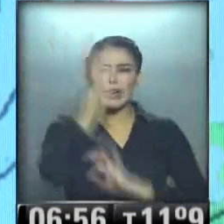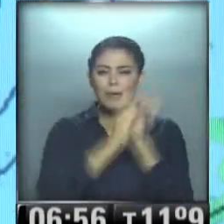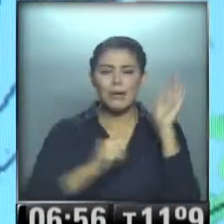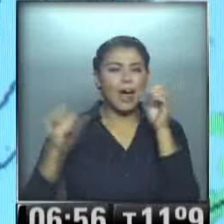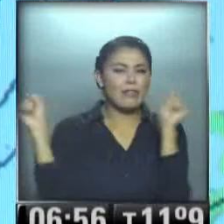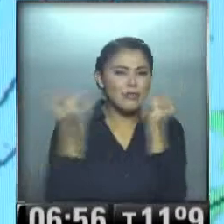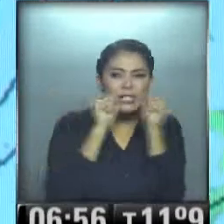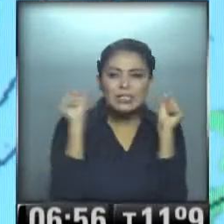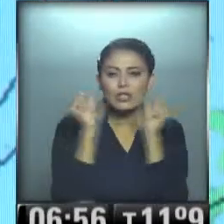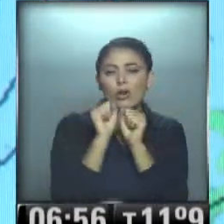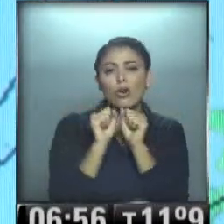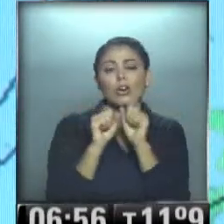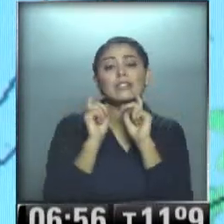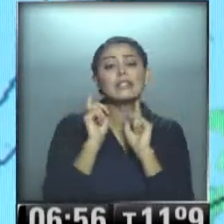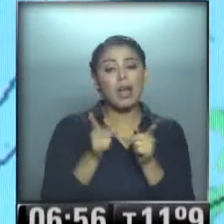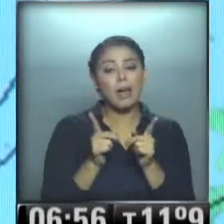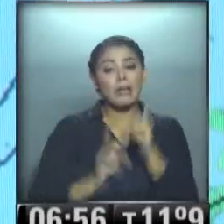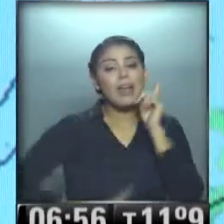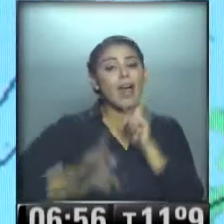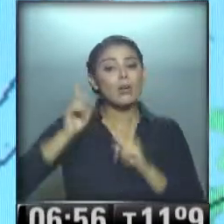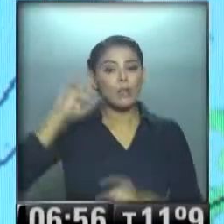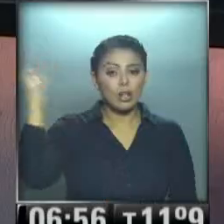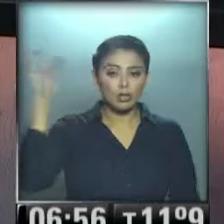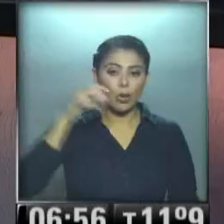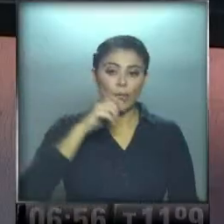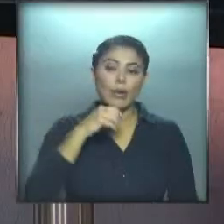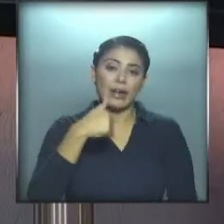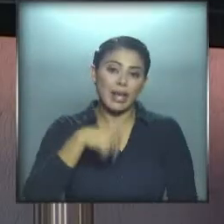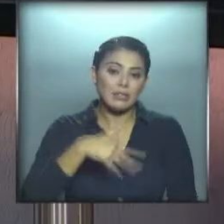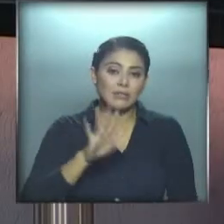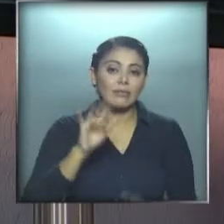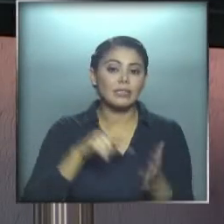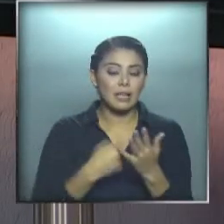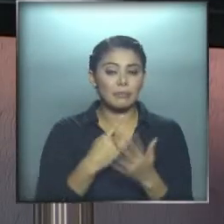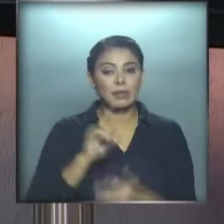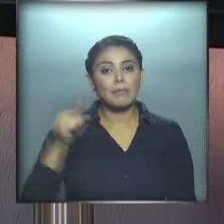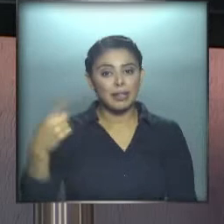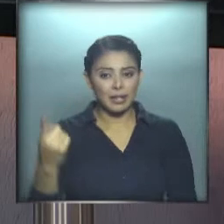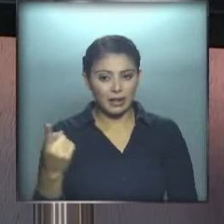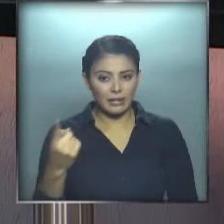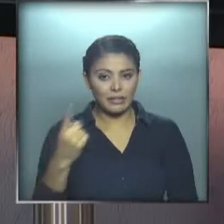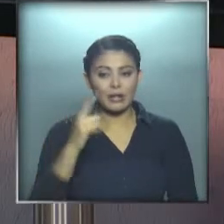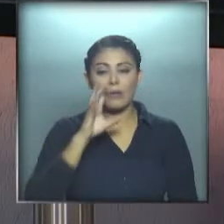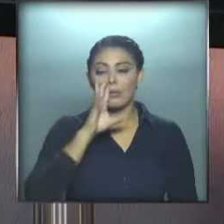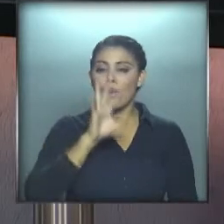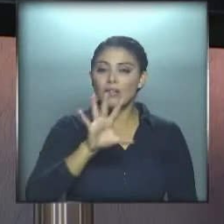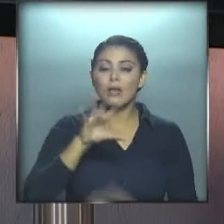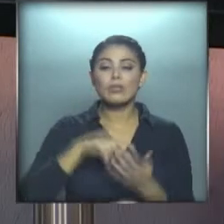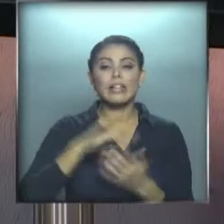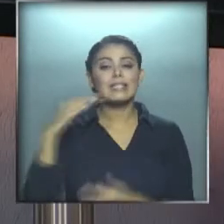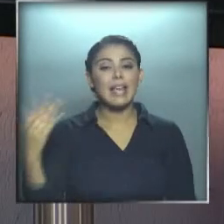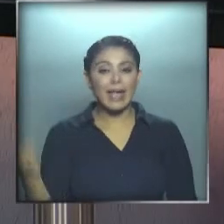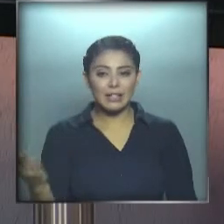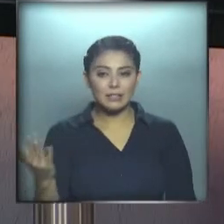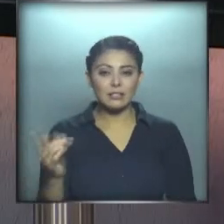mucho frío. Y también aparecen algunas precipitaciones, que son las que esperamos para la ciudad de Buenos Aires mañana, en el este de la provincia de Buenos Aires